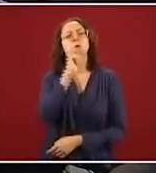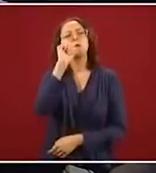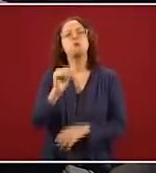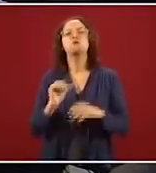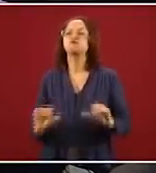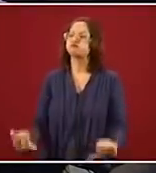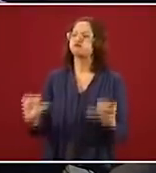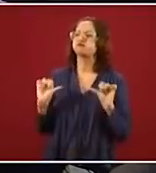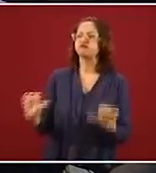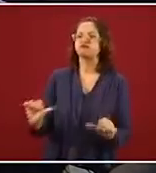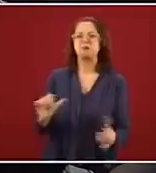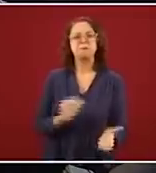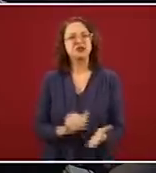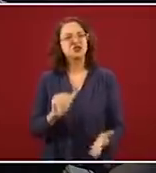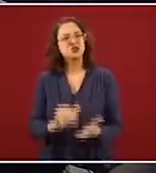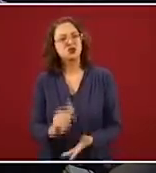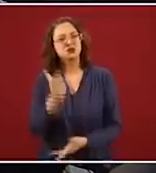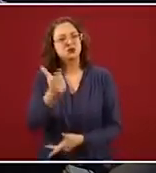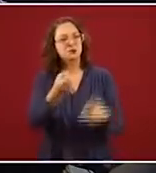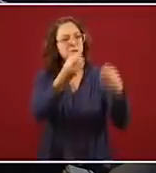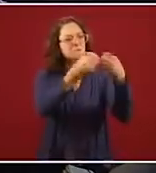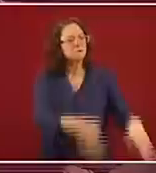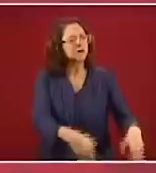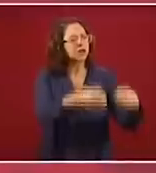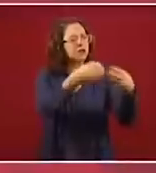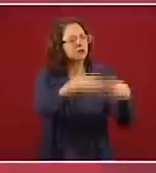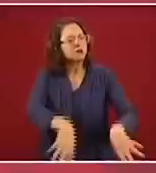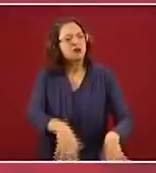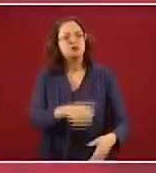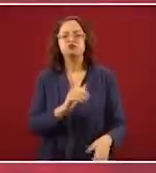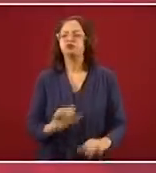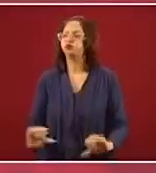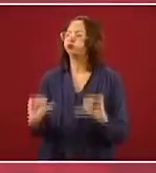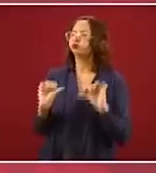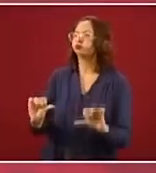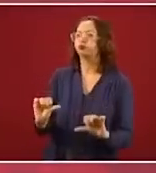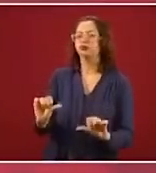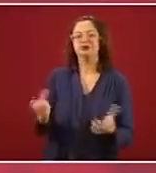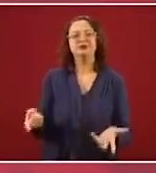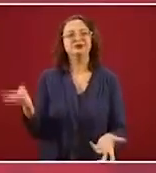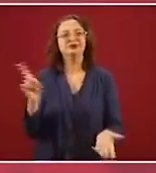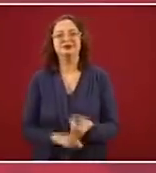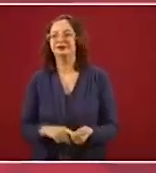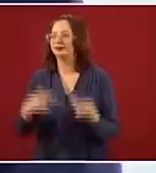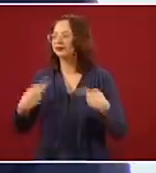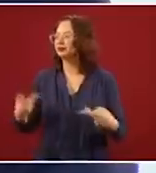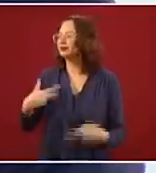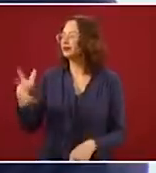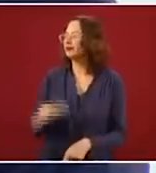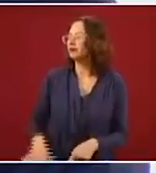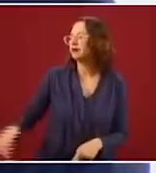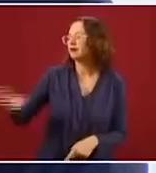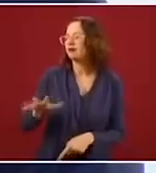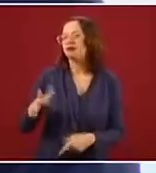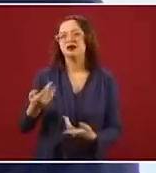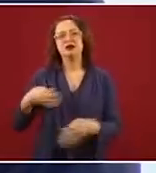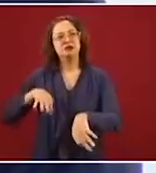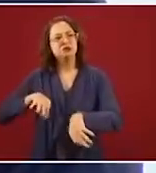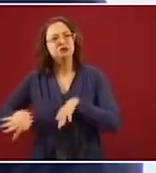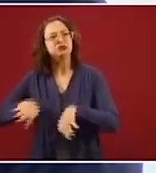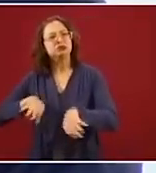miles de millones de pesos, mientras los trabajadores y el pueblo raso tenían que estar pagando.